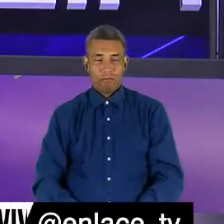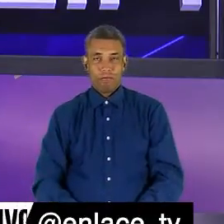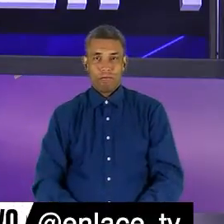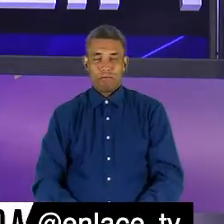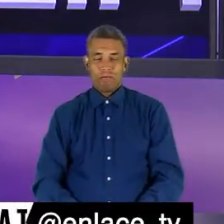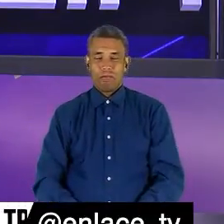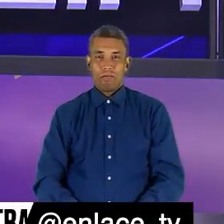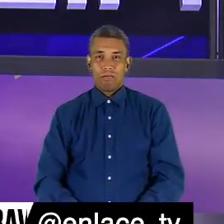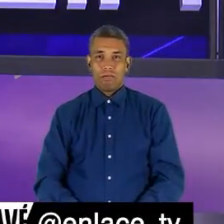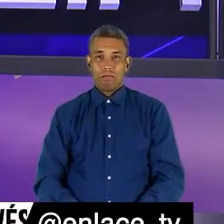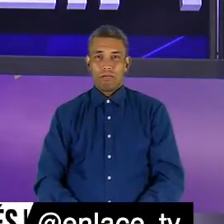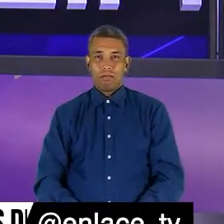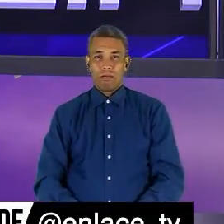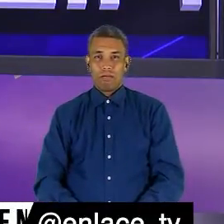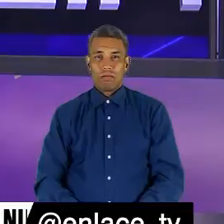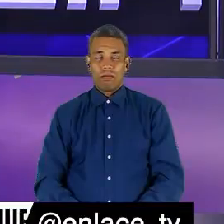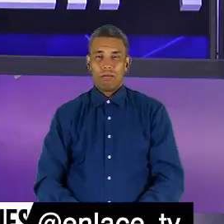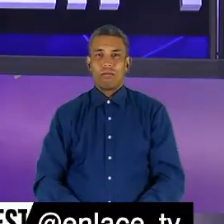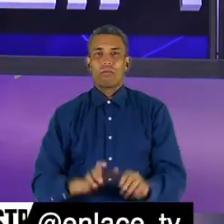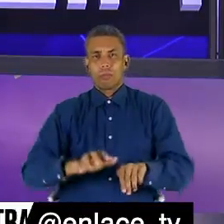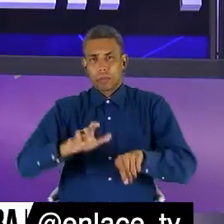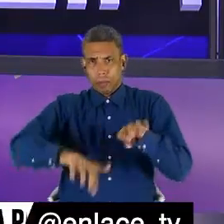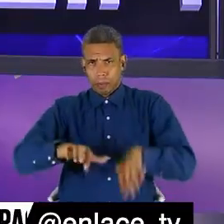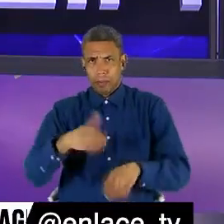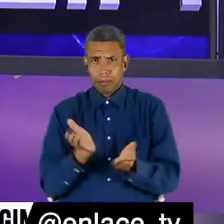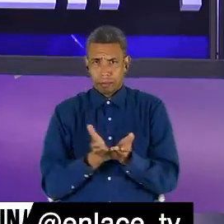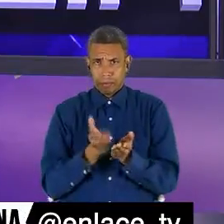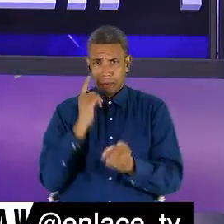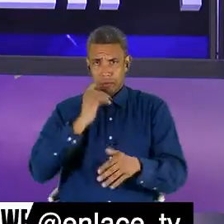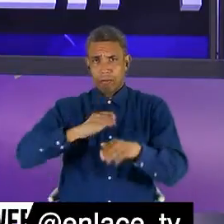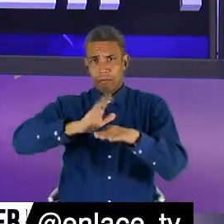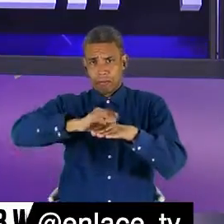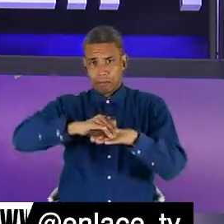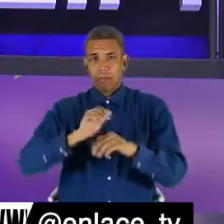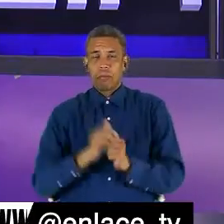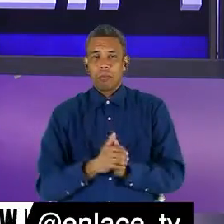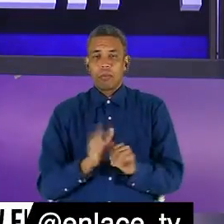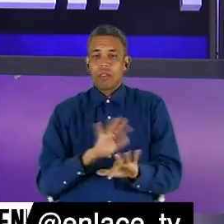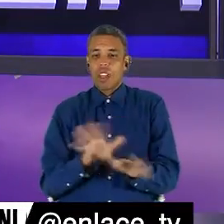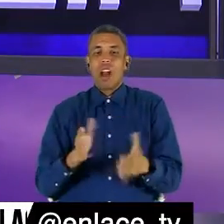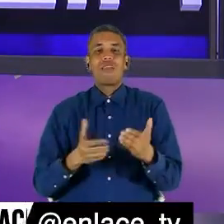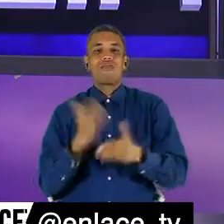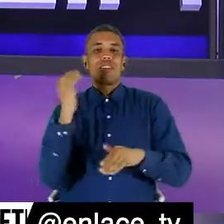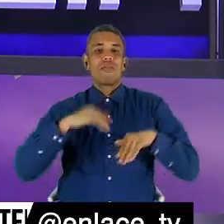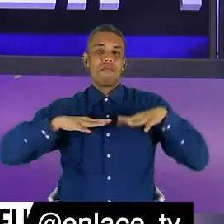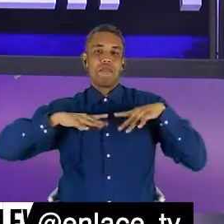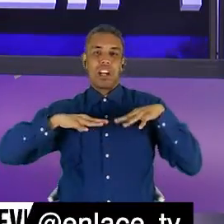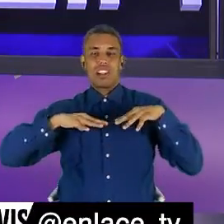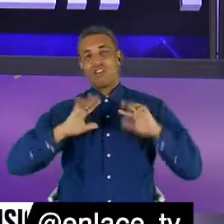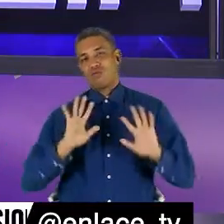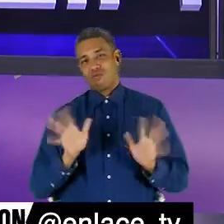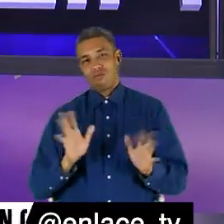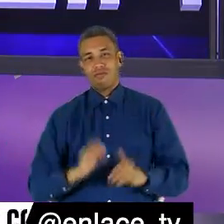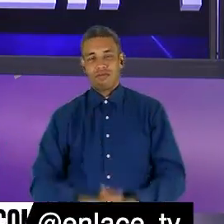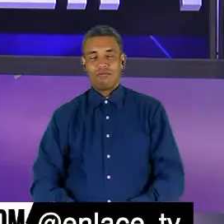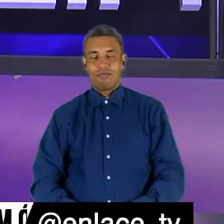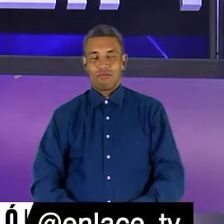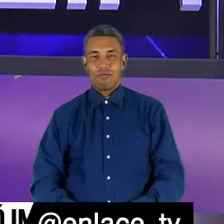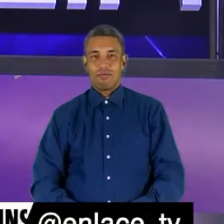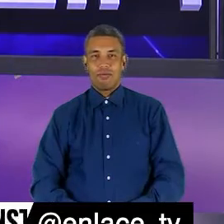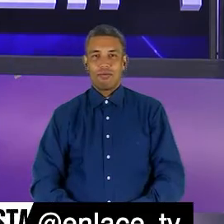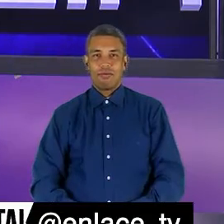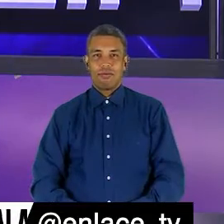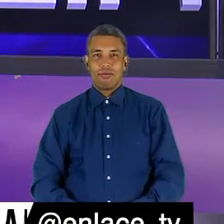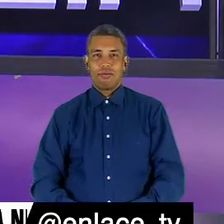La secretaria de Educación, Yesenia Caraba, confirmó la terminación del primer semestre escolar para colegios públicos y privados en Barranca